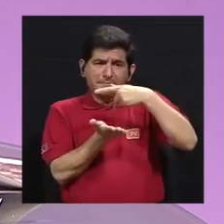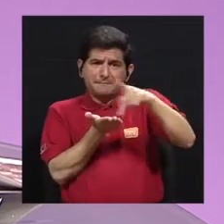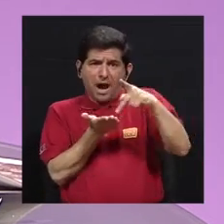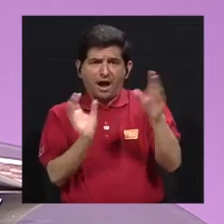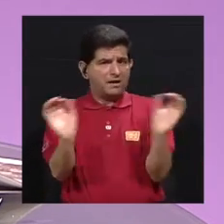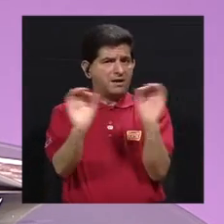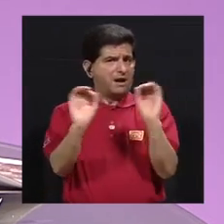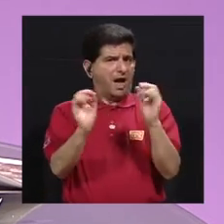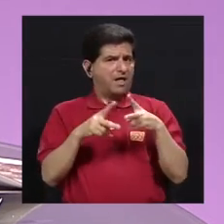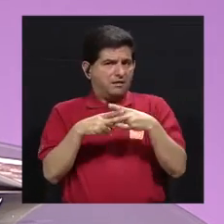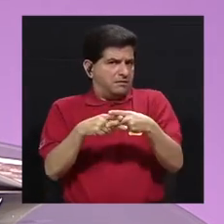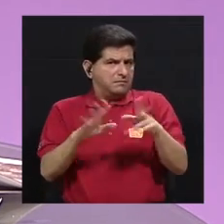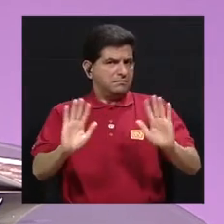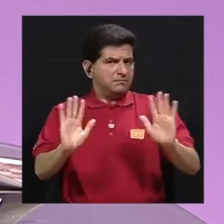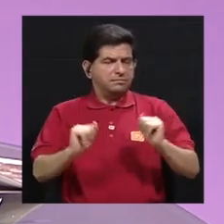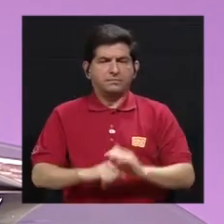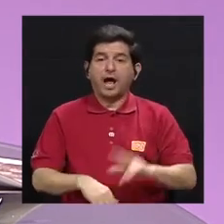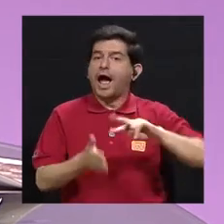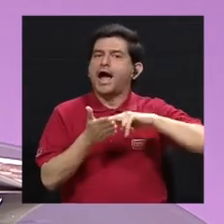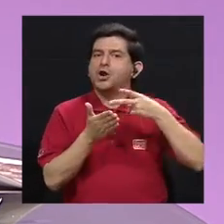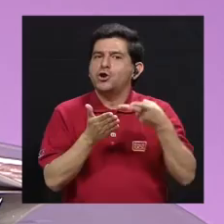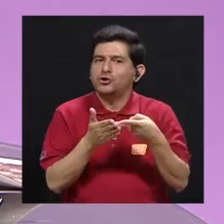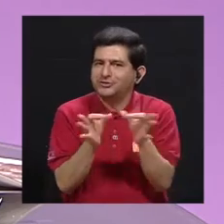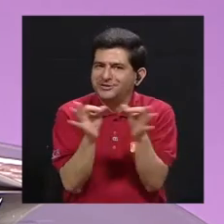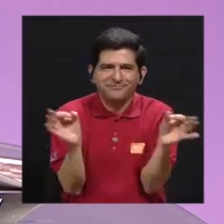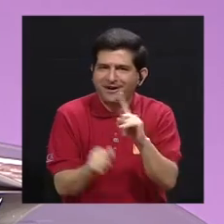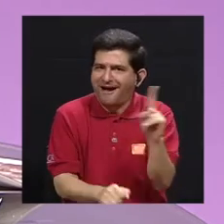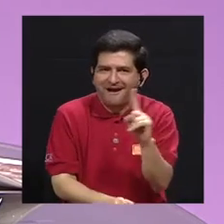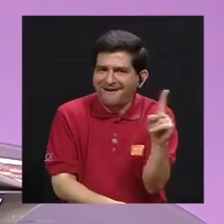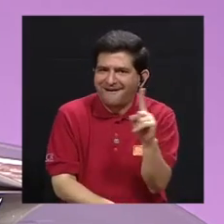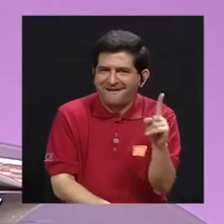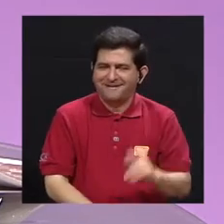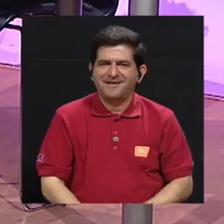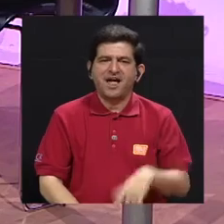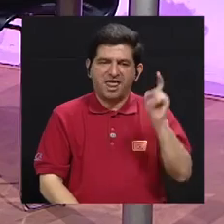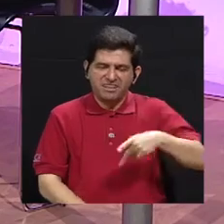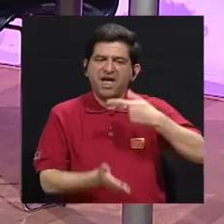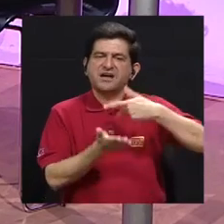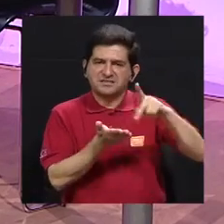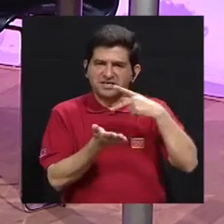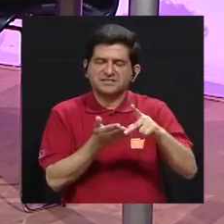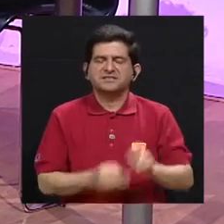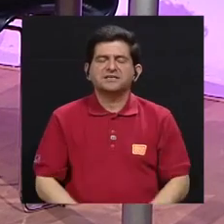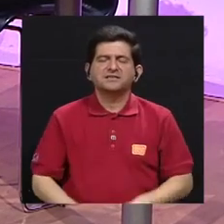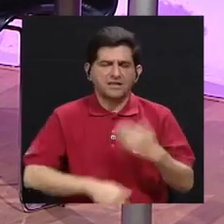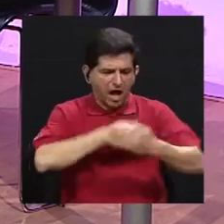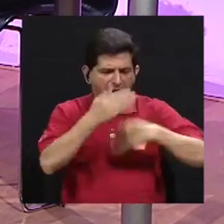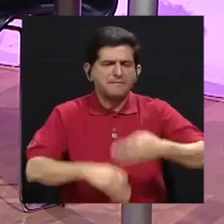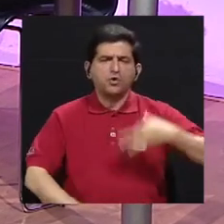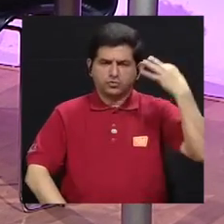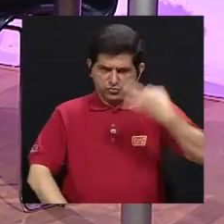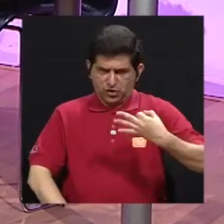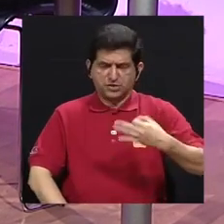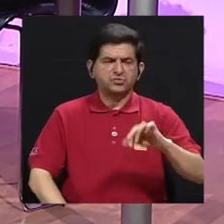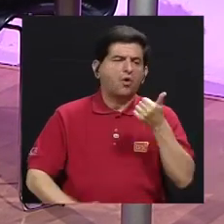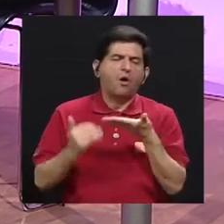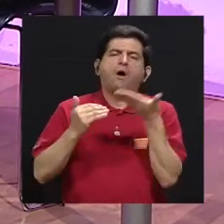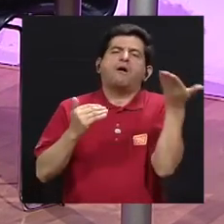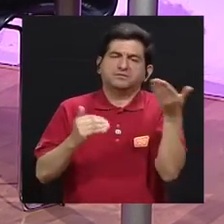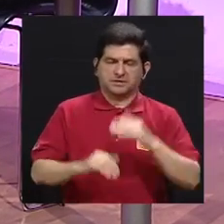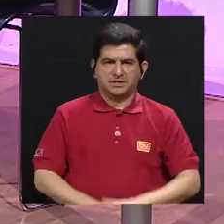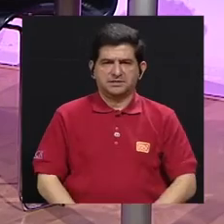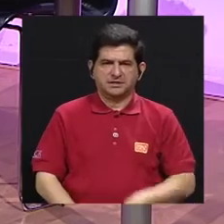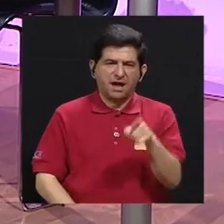que pagar ningún crédito eso no quiere decir que sea gratis tienen que pagar gastos de formalización y otras